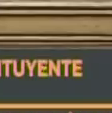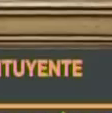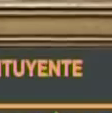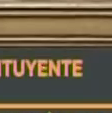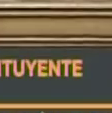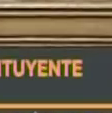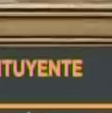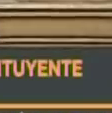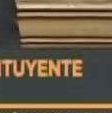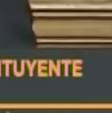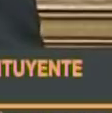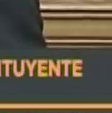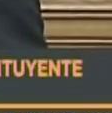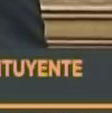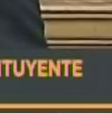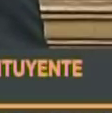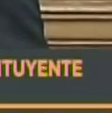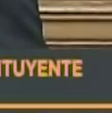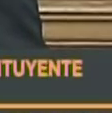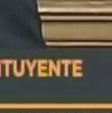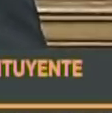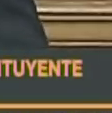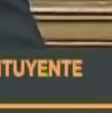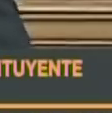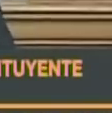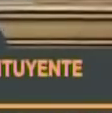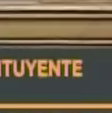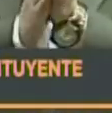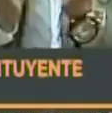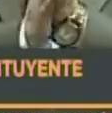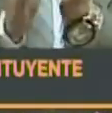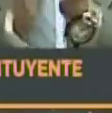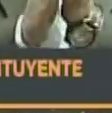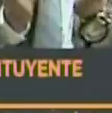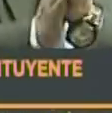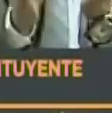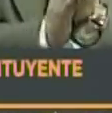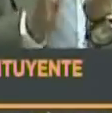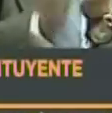hacer. Muchísimas gracias. Gracias, compañera presidenta.